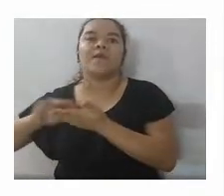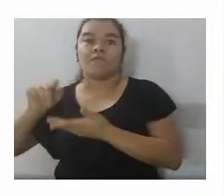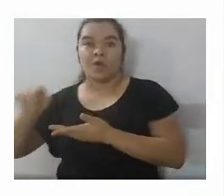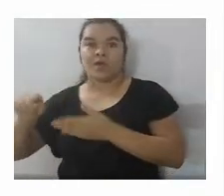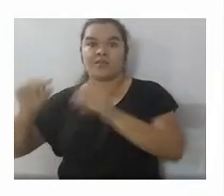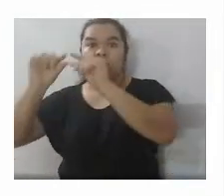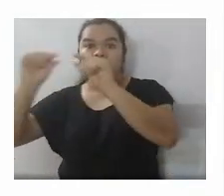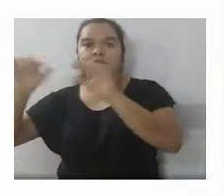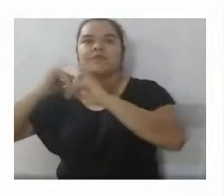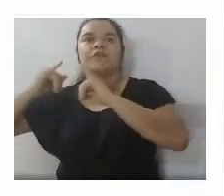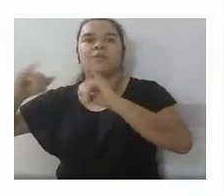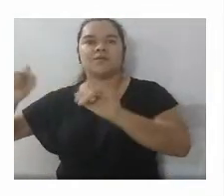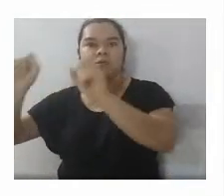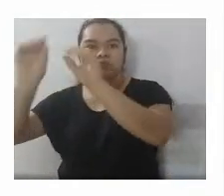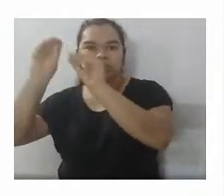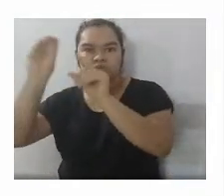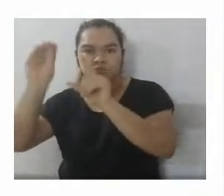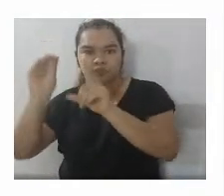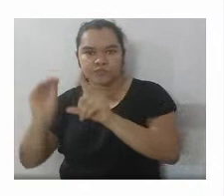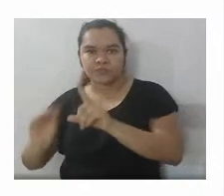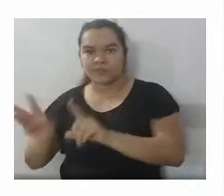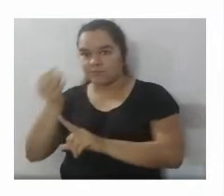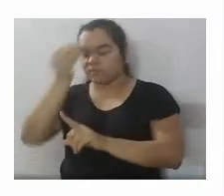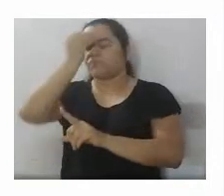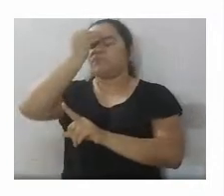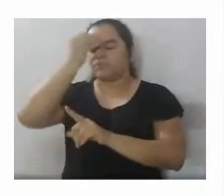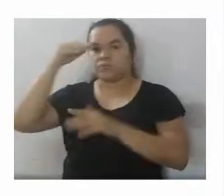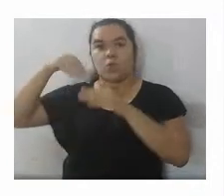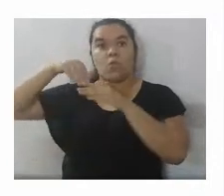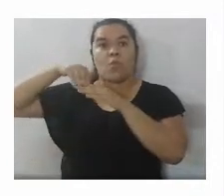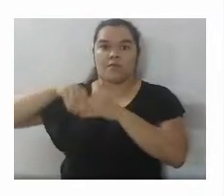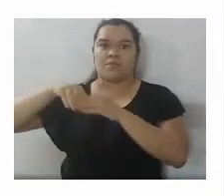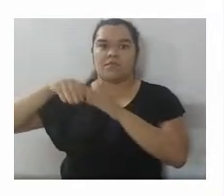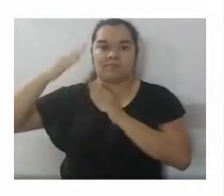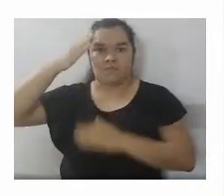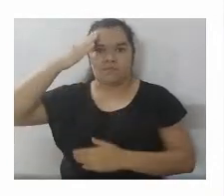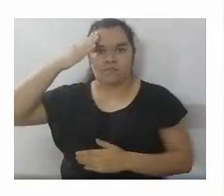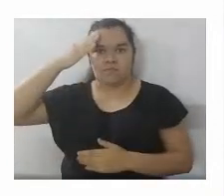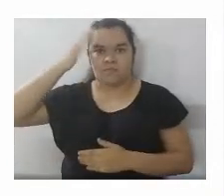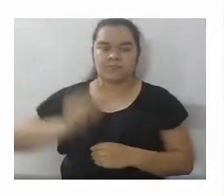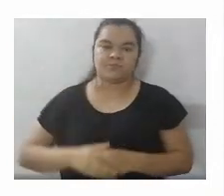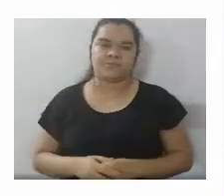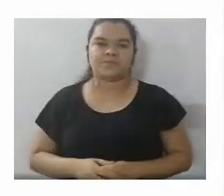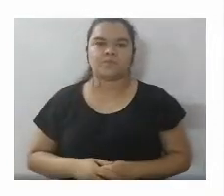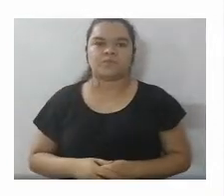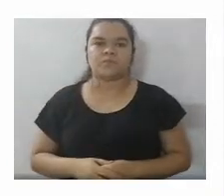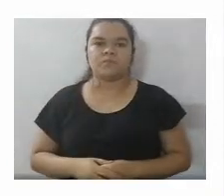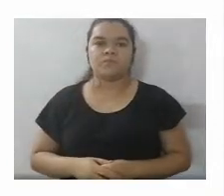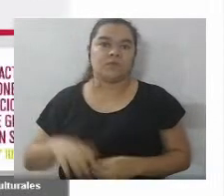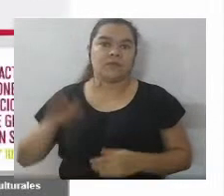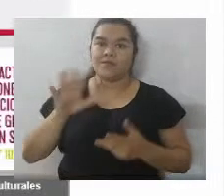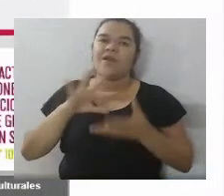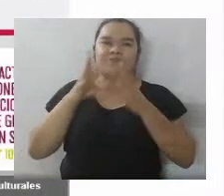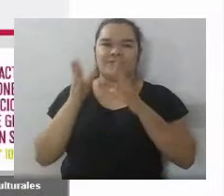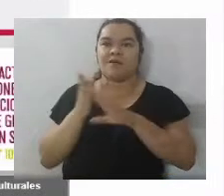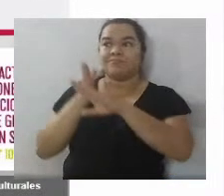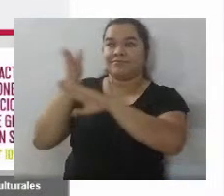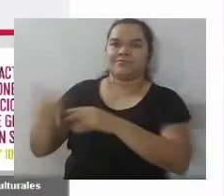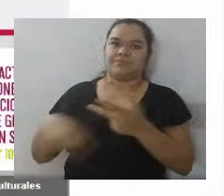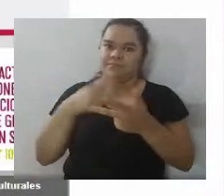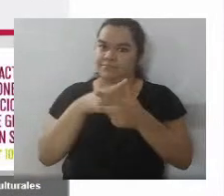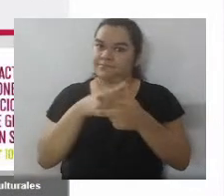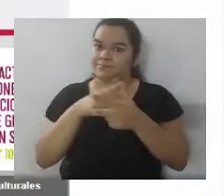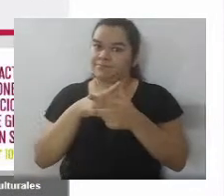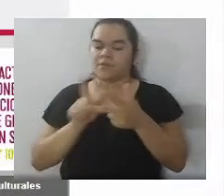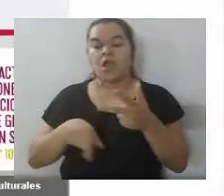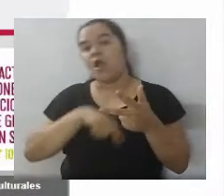se guardan toda su información. Bueno, eso es lo que respecta a cómo ingresar a través de la página de la facultad. Otra cosa que van a hacer varios es directamente